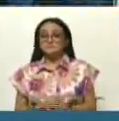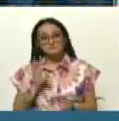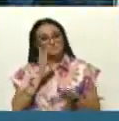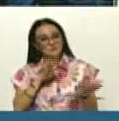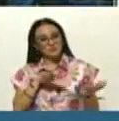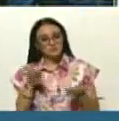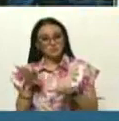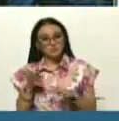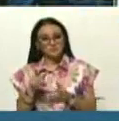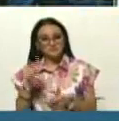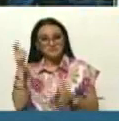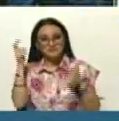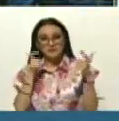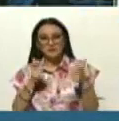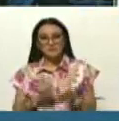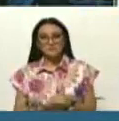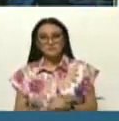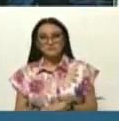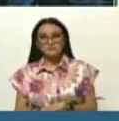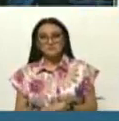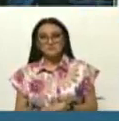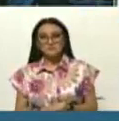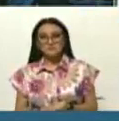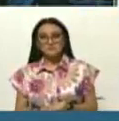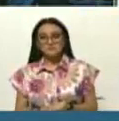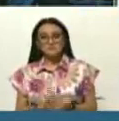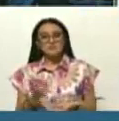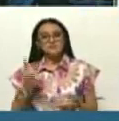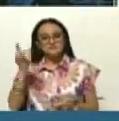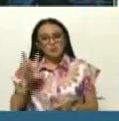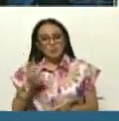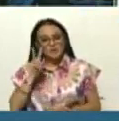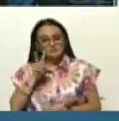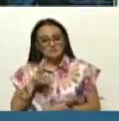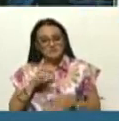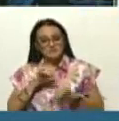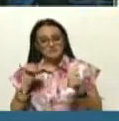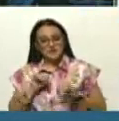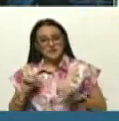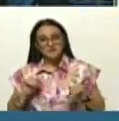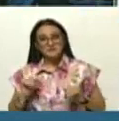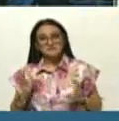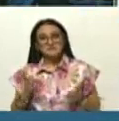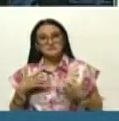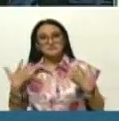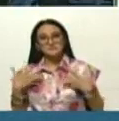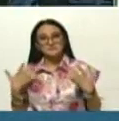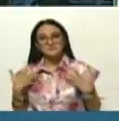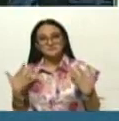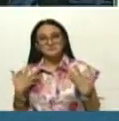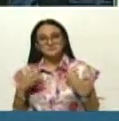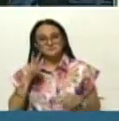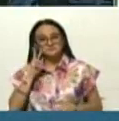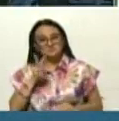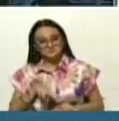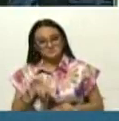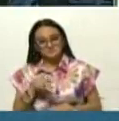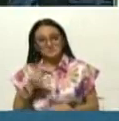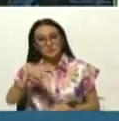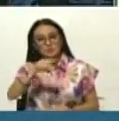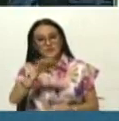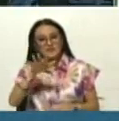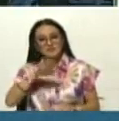expectante. Nuestro comandante Chávez, donde esté, está feliz por esta universidad. Donde esté, está feliz Mónica, porque ustedes están